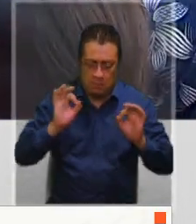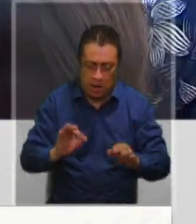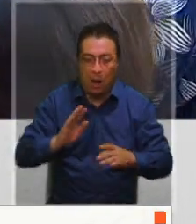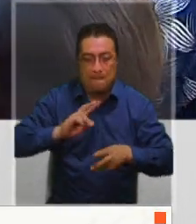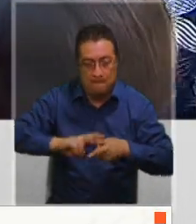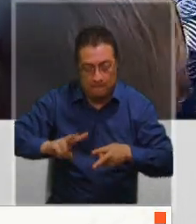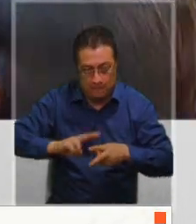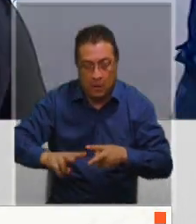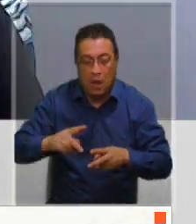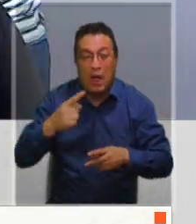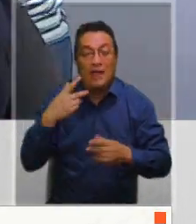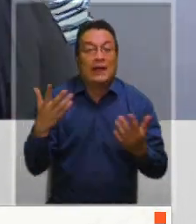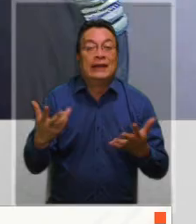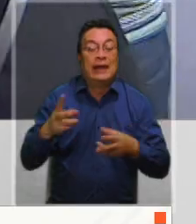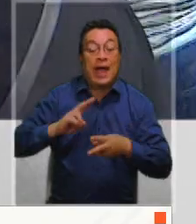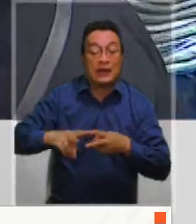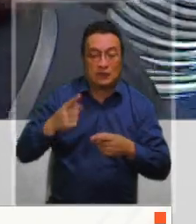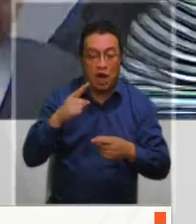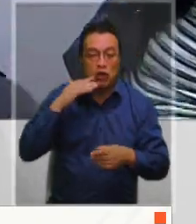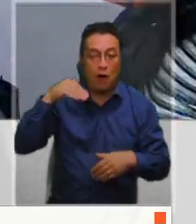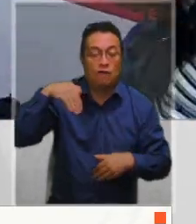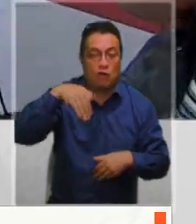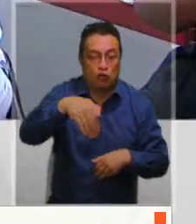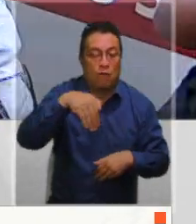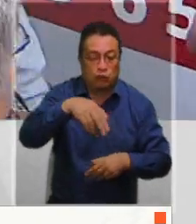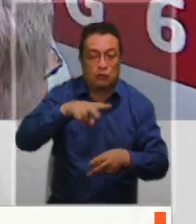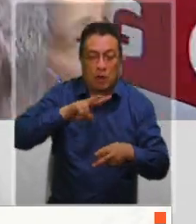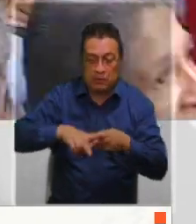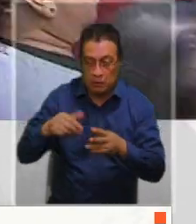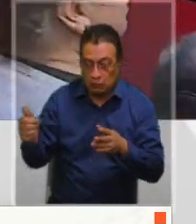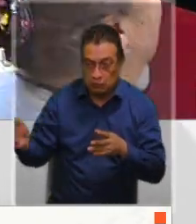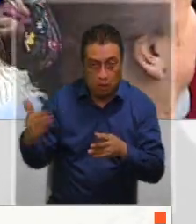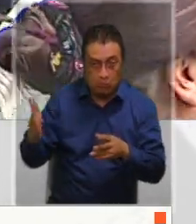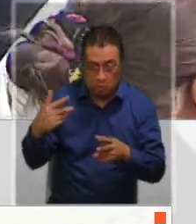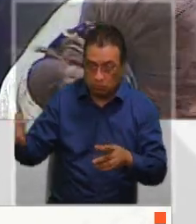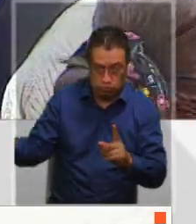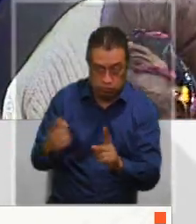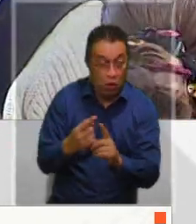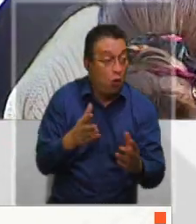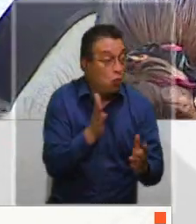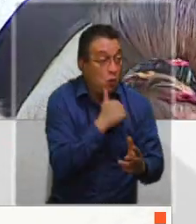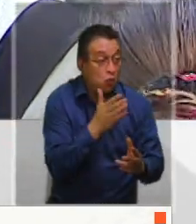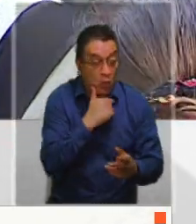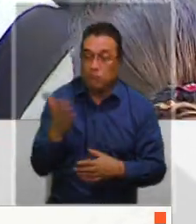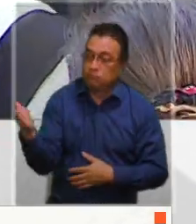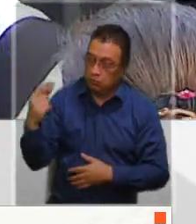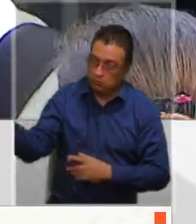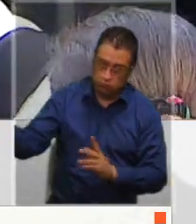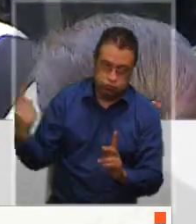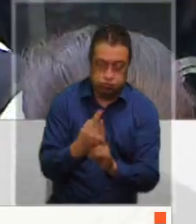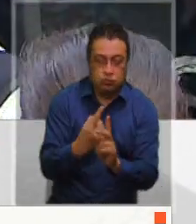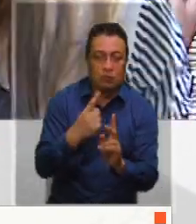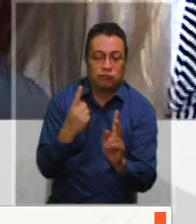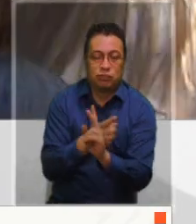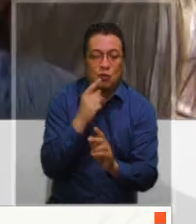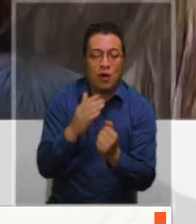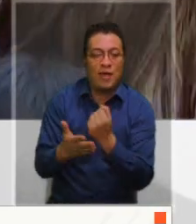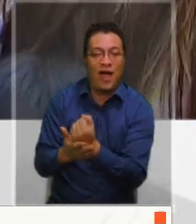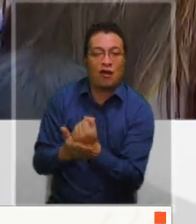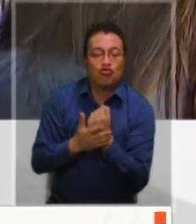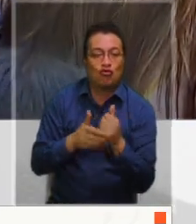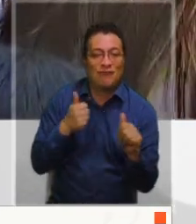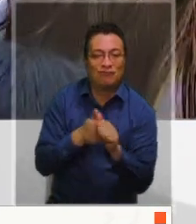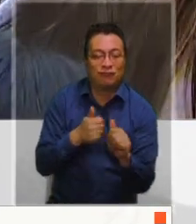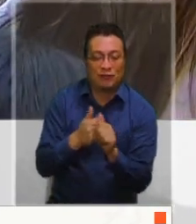eso lo que tenemos que hacer es, por ejemplo, tener algunos buses esperando también para inyectarlo y ponerlo entre medio cuando efectivamente desde el sector oriente, desde los Arnechea,